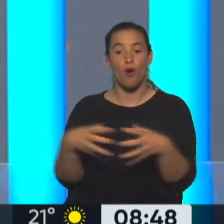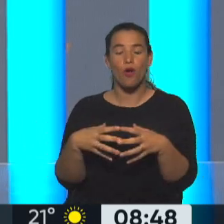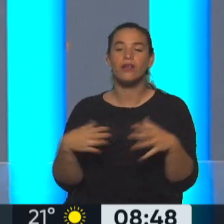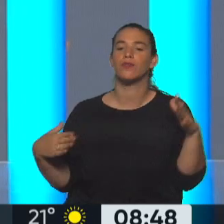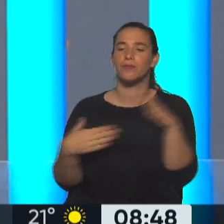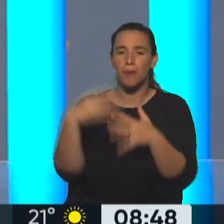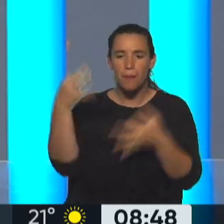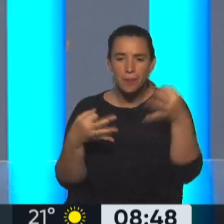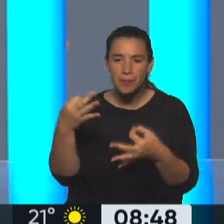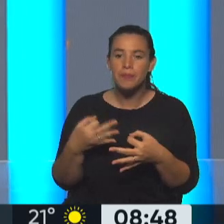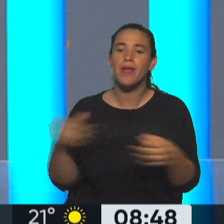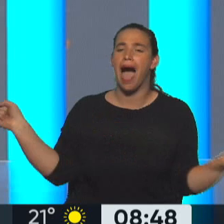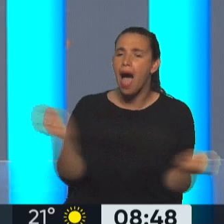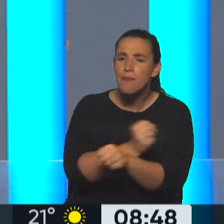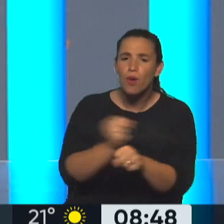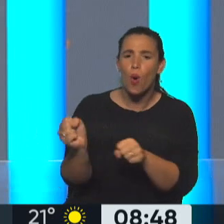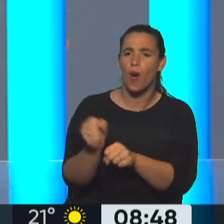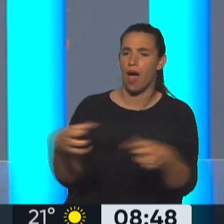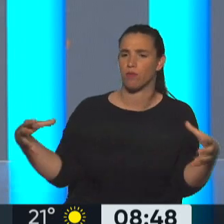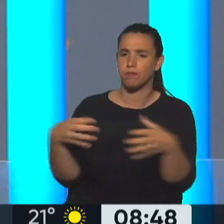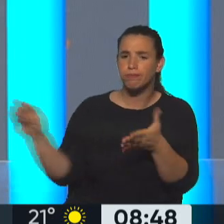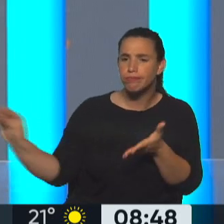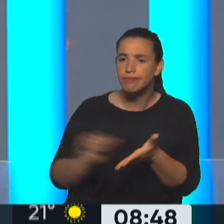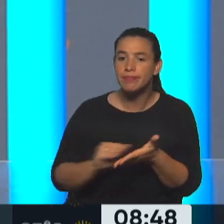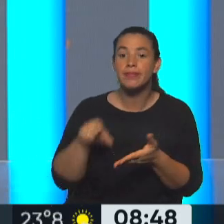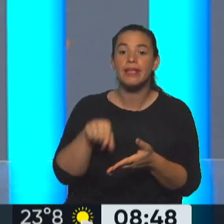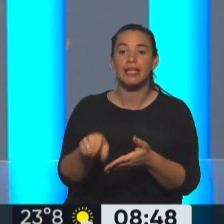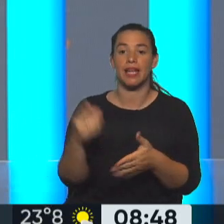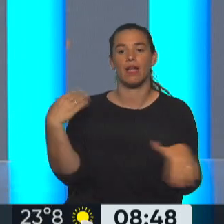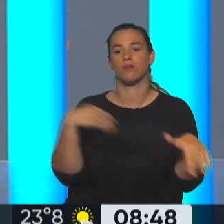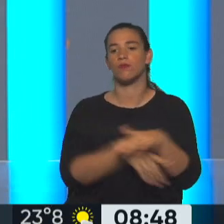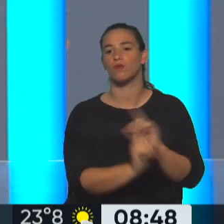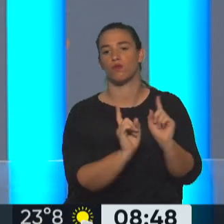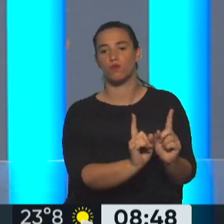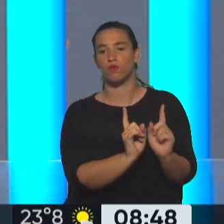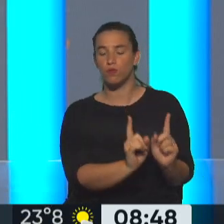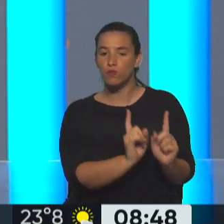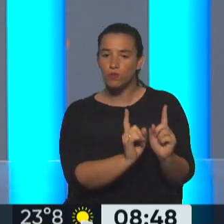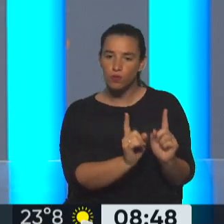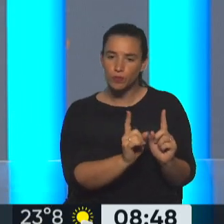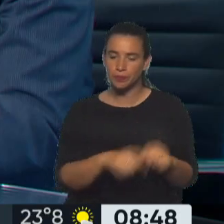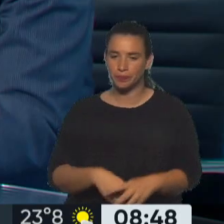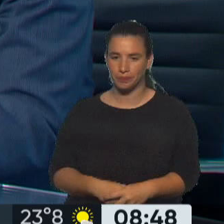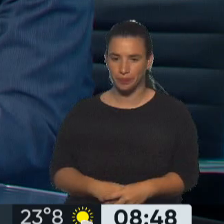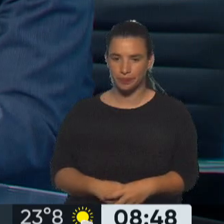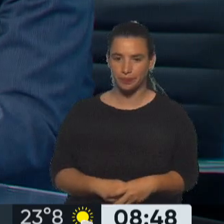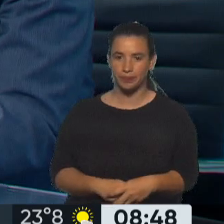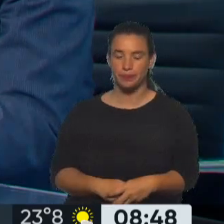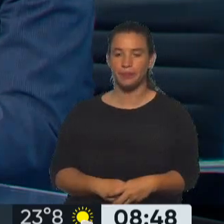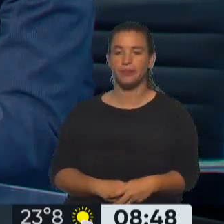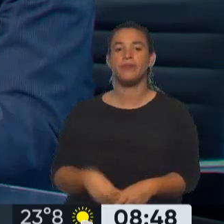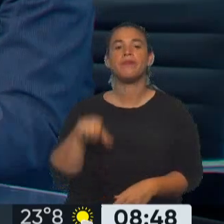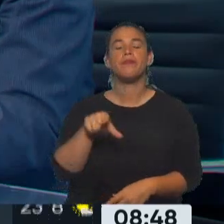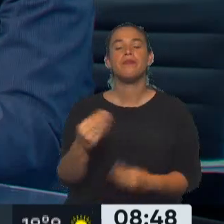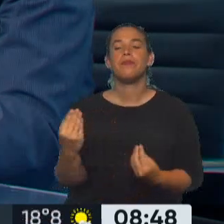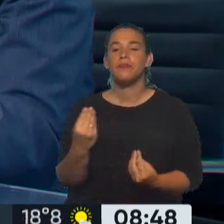Nación, aprobados en el Senado y que duermen el sueño de los justos en la Cámara de Diputados. Para tener en cuenta, ¿en qué